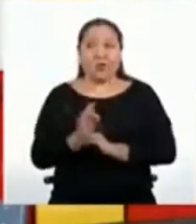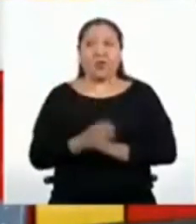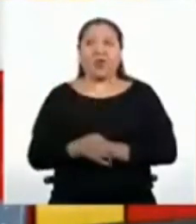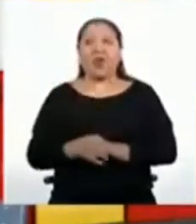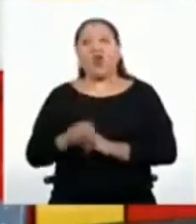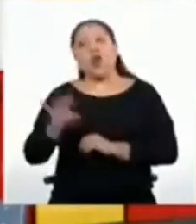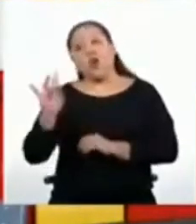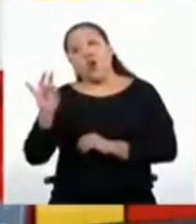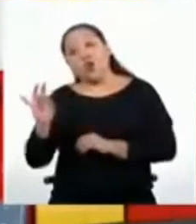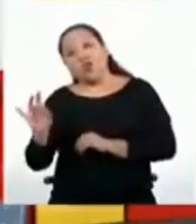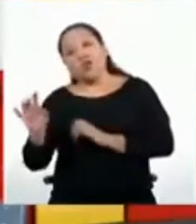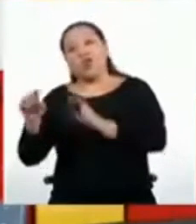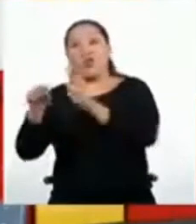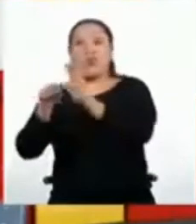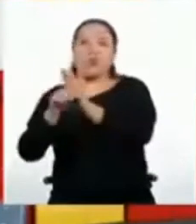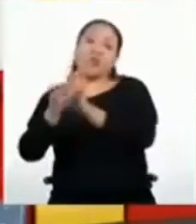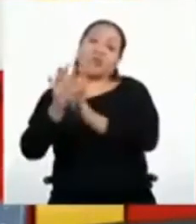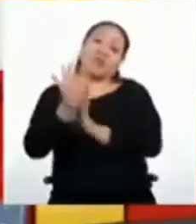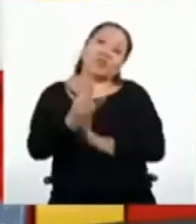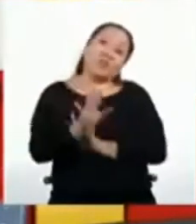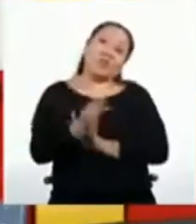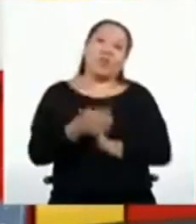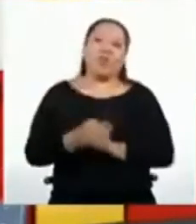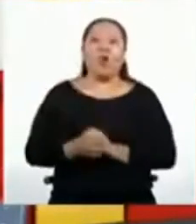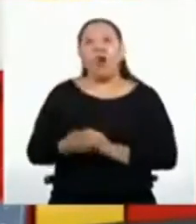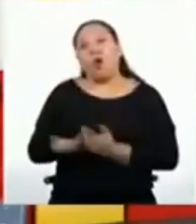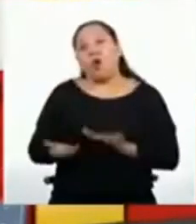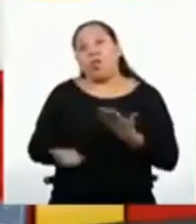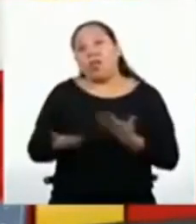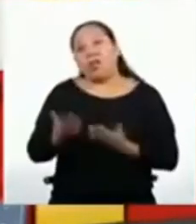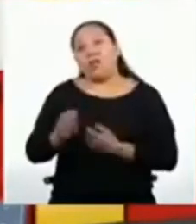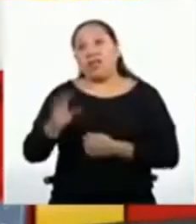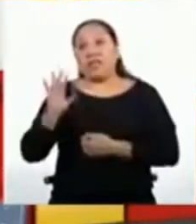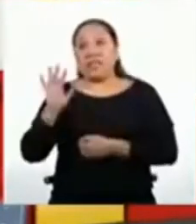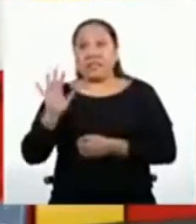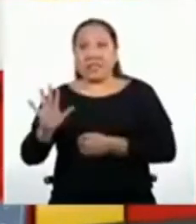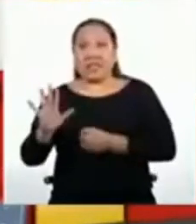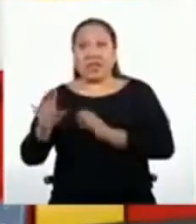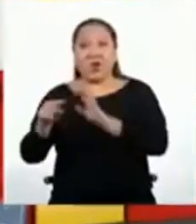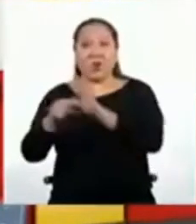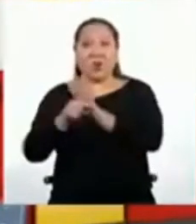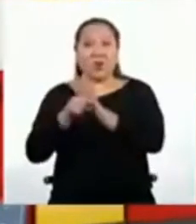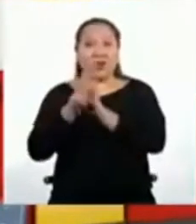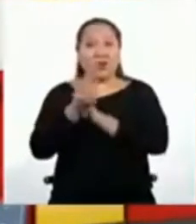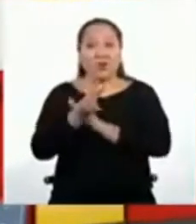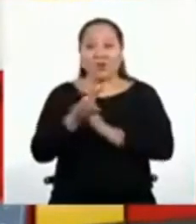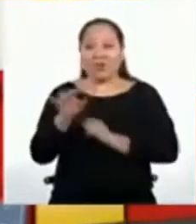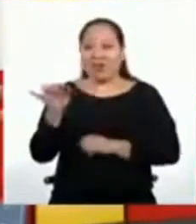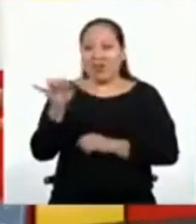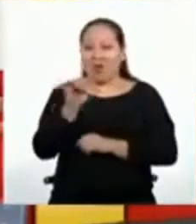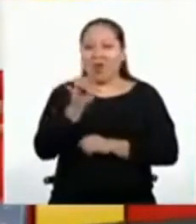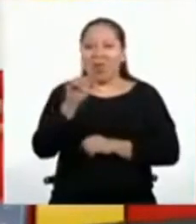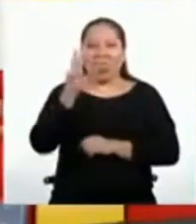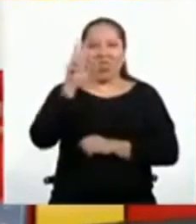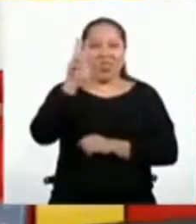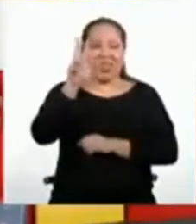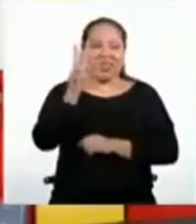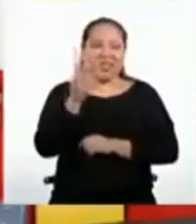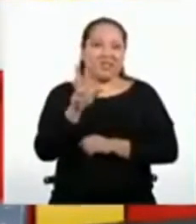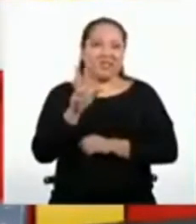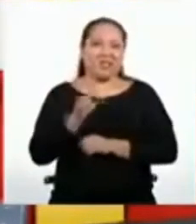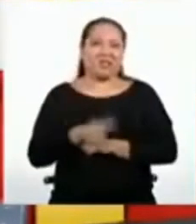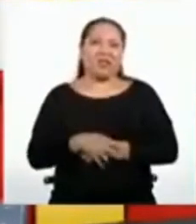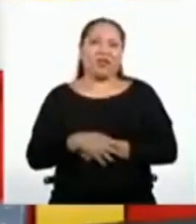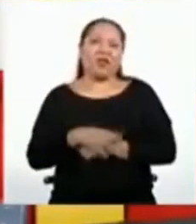5 o 5 menos 2, que es 3.